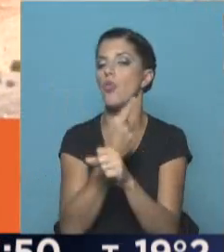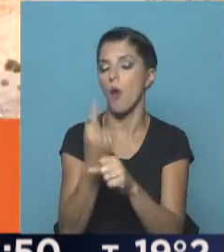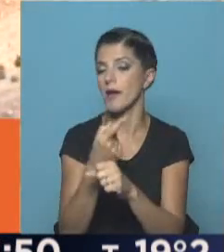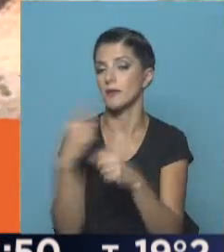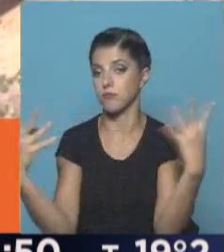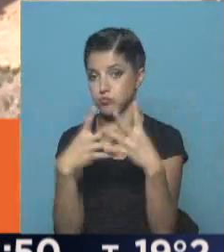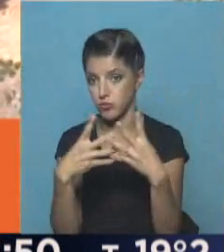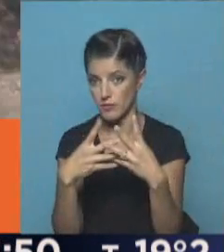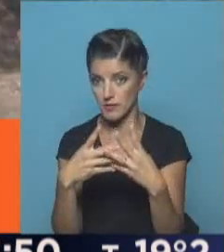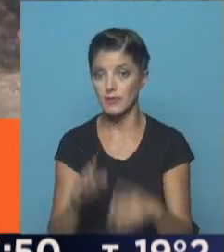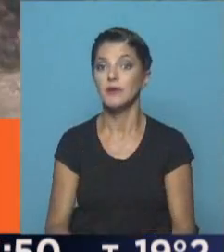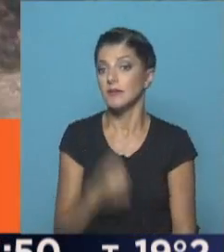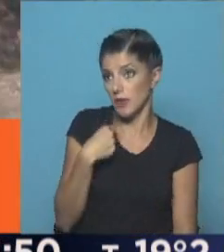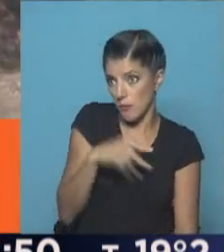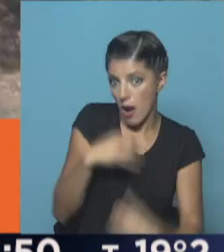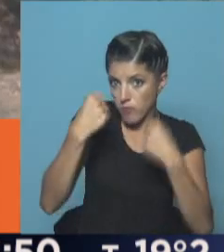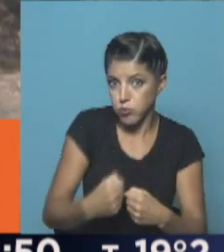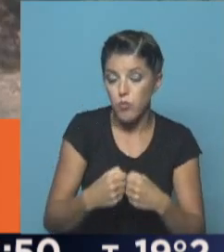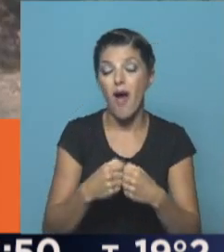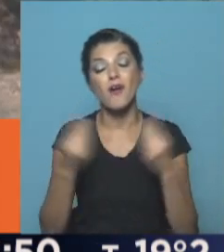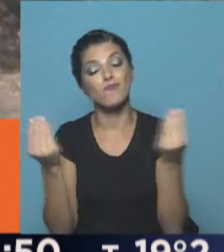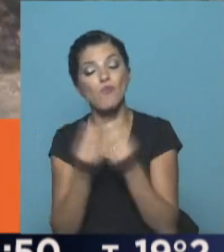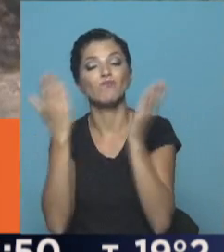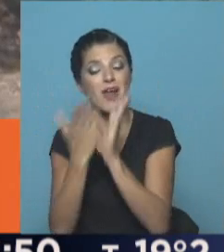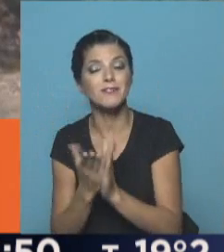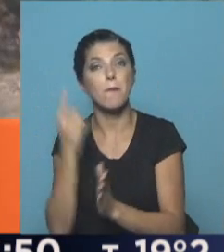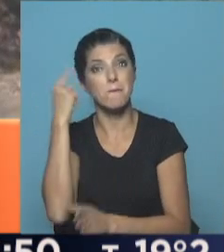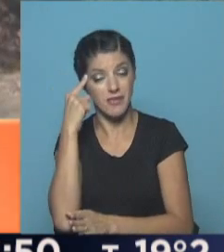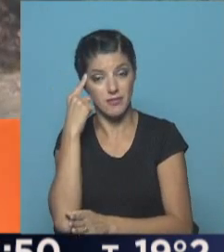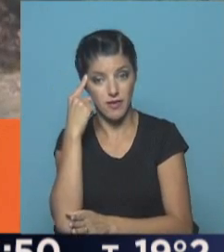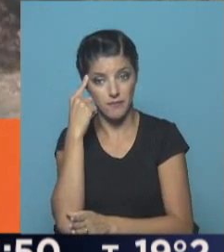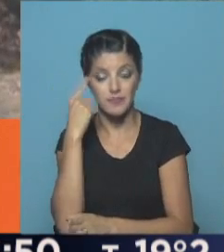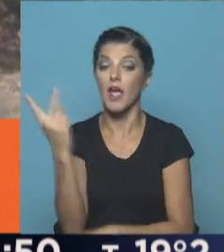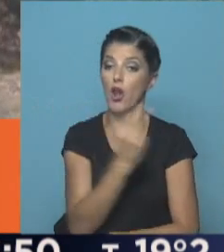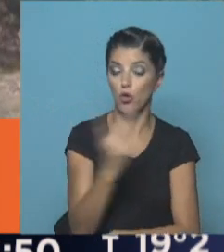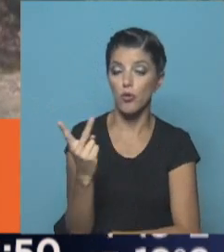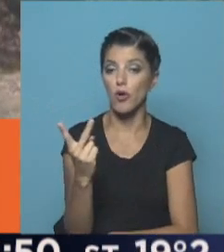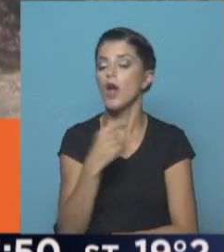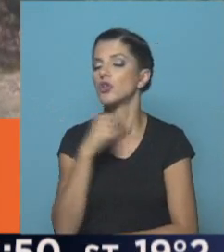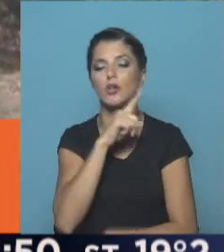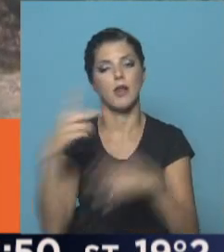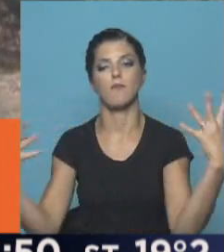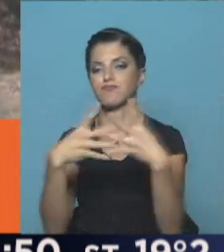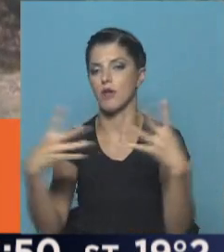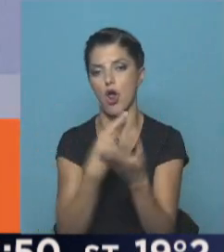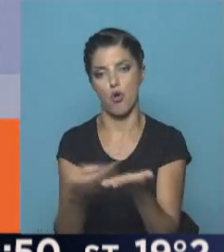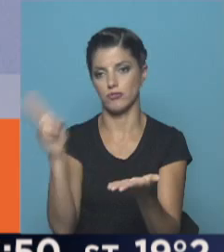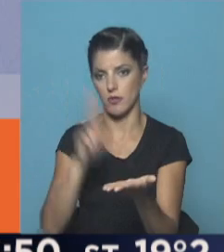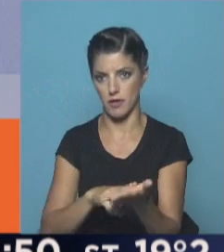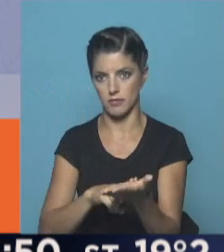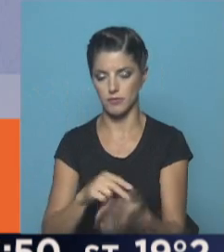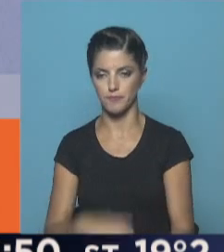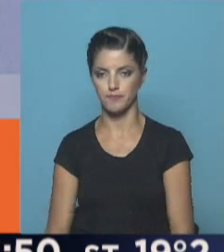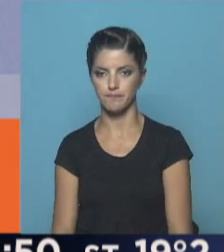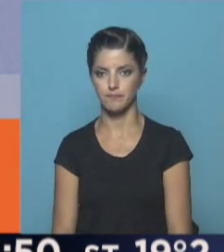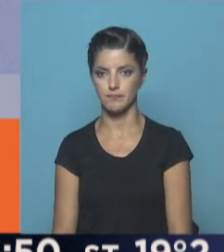si se produce, aunque la mayoría de los analistas considera que ninguna de las dos partes desea volver a un enfrentamiento a gran escala. Pero